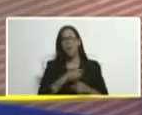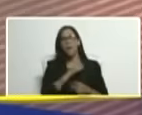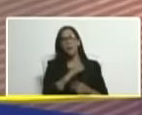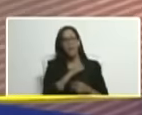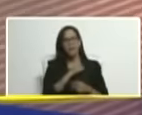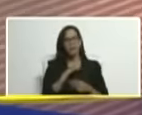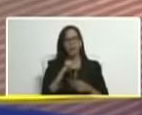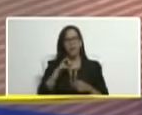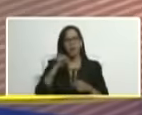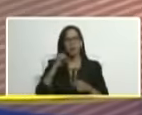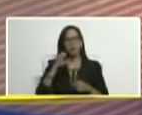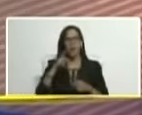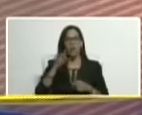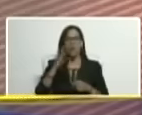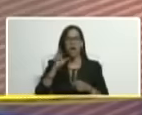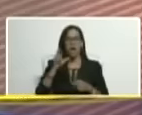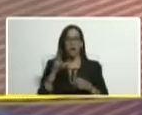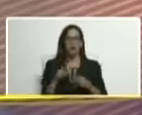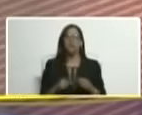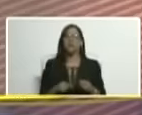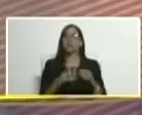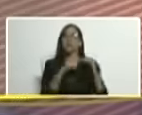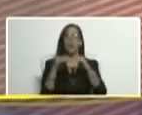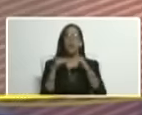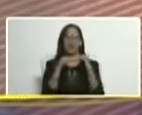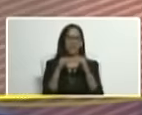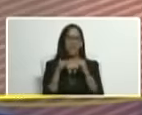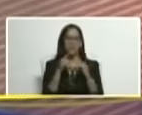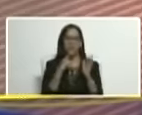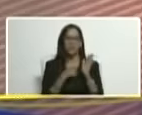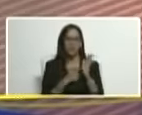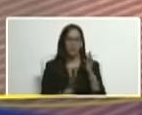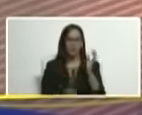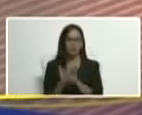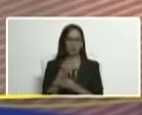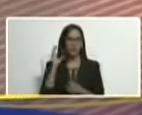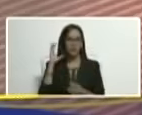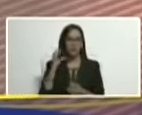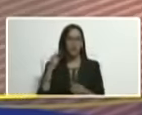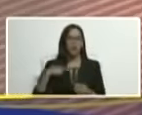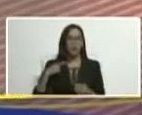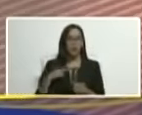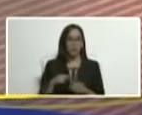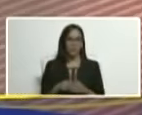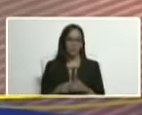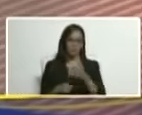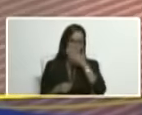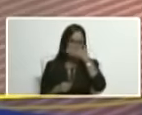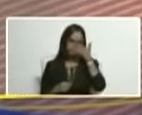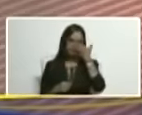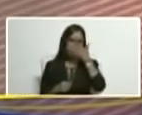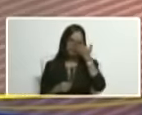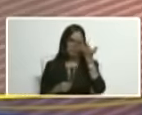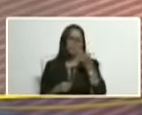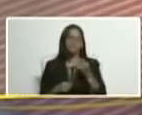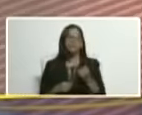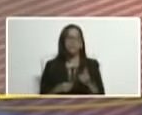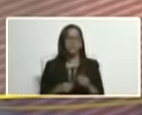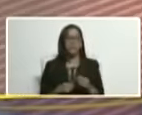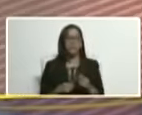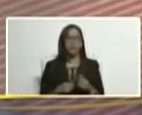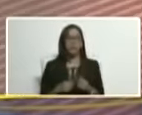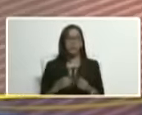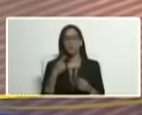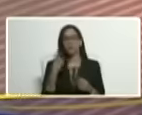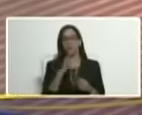Gual, que proclamaban la igualdad absoluta y la fundación de un Estado republicano? No le pusieron